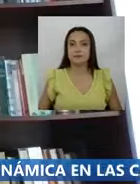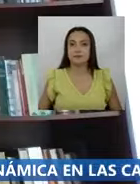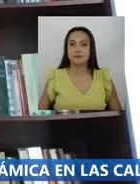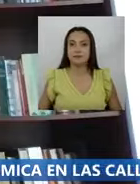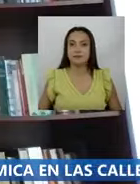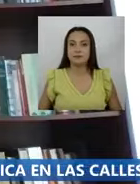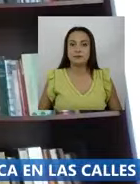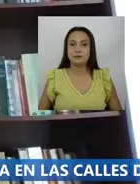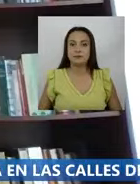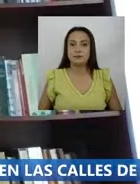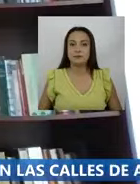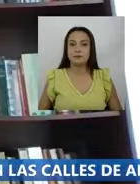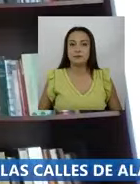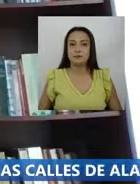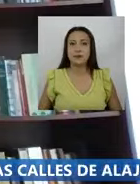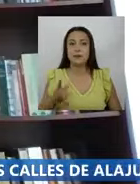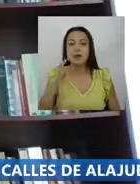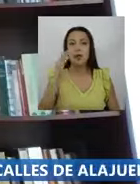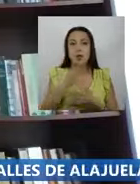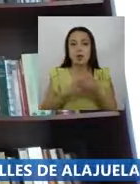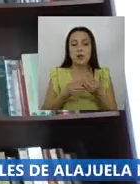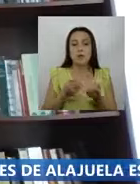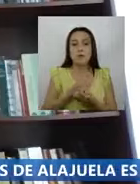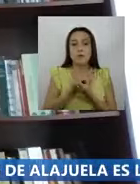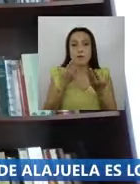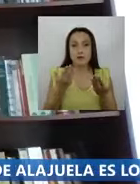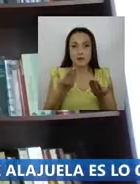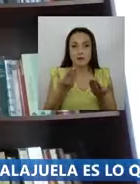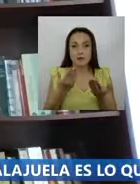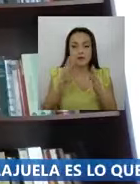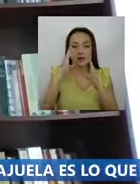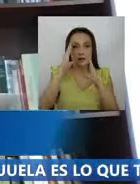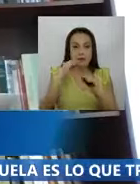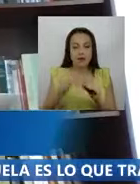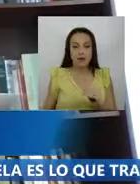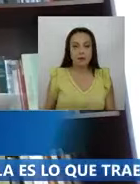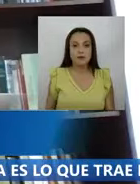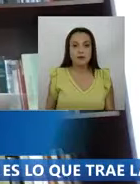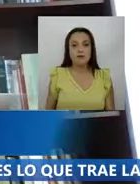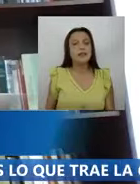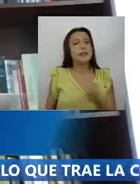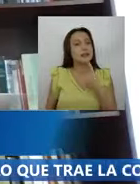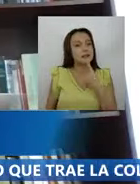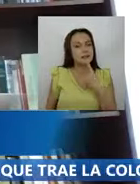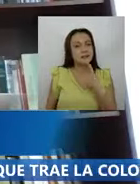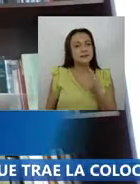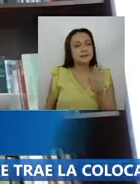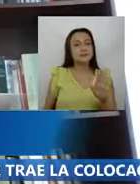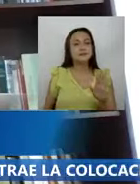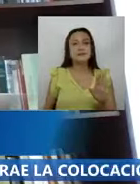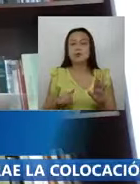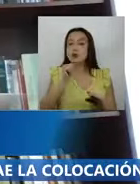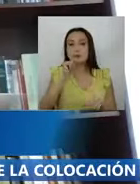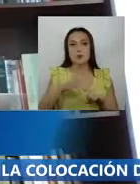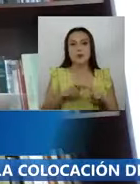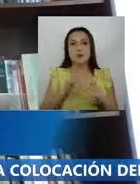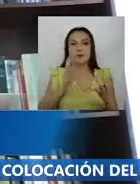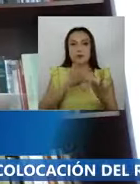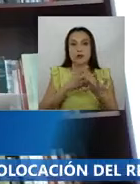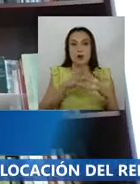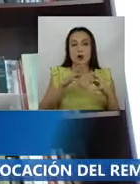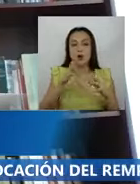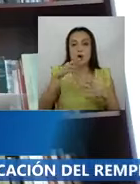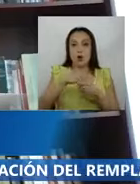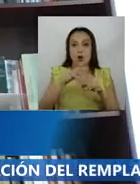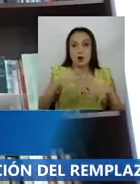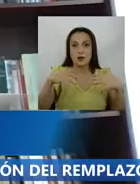he visto algunas publicaciones de gente que desinforma al respecto, señalando que no se puede acudir ante la Corte Interamericana de